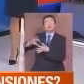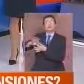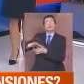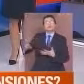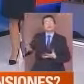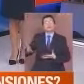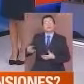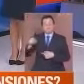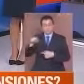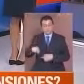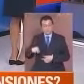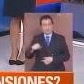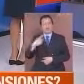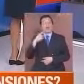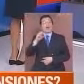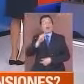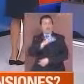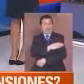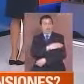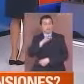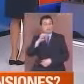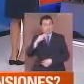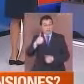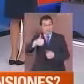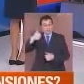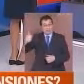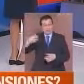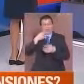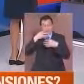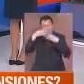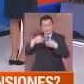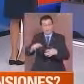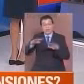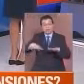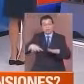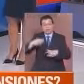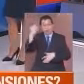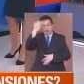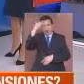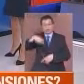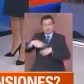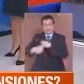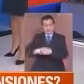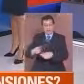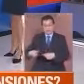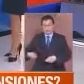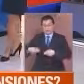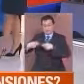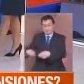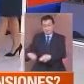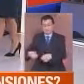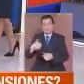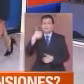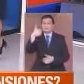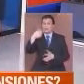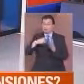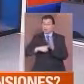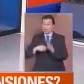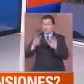las cifras de la Superintendencia de Pensiones, al 19 de agosto de este año, las AFP tenían invertido de esta manera.